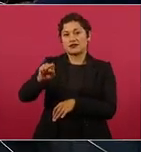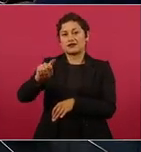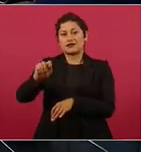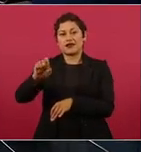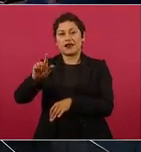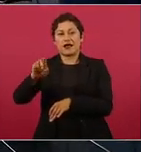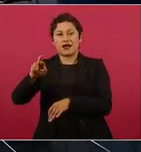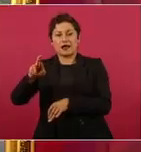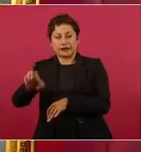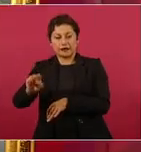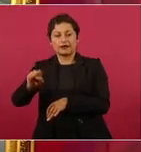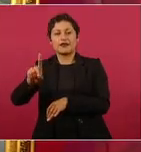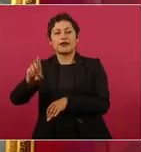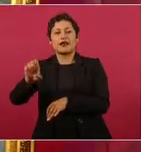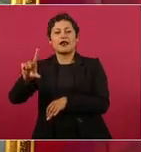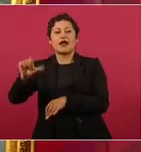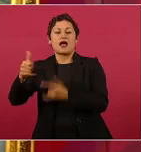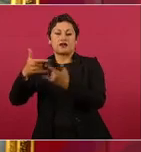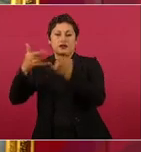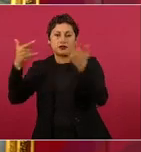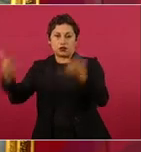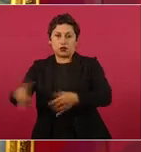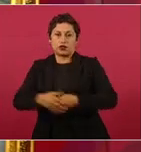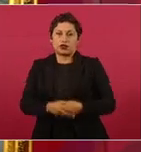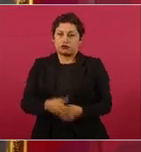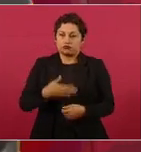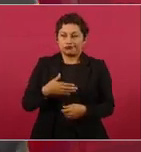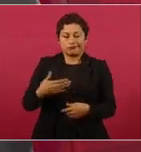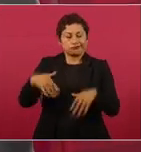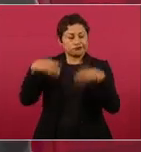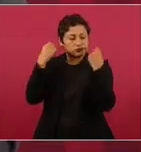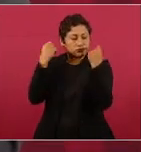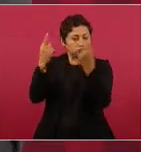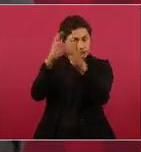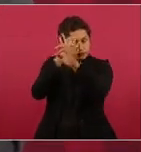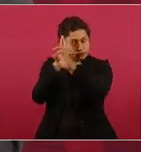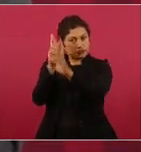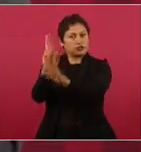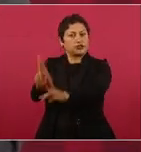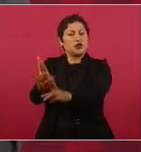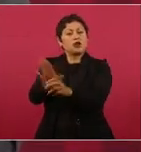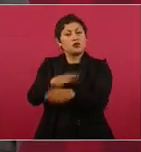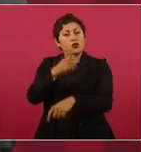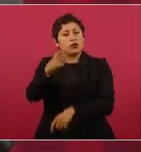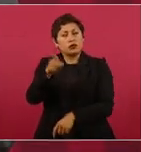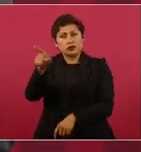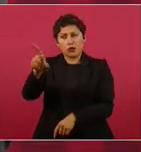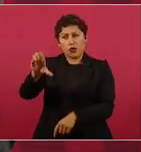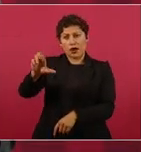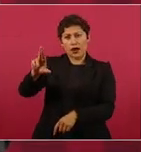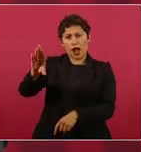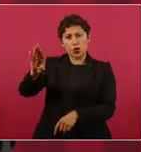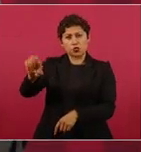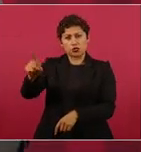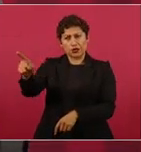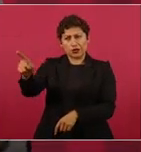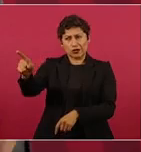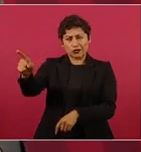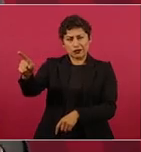y respeto, pero yo le diría a Krause que si no vio